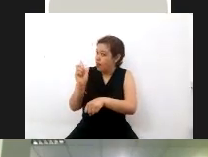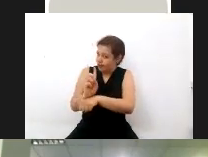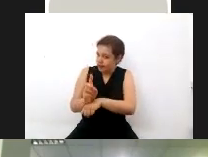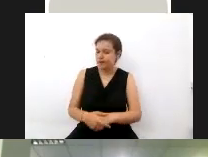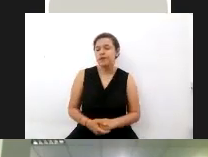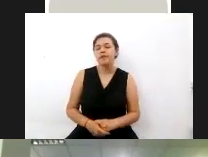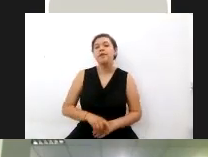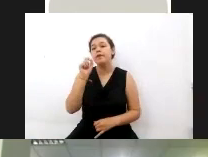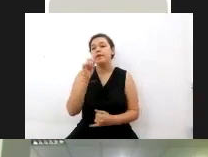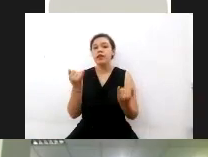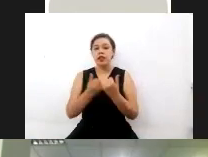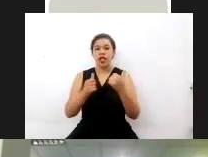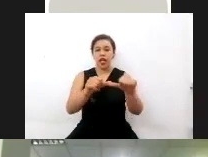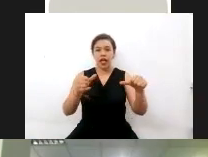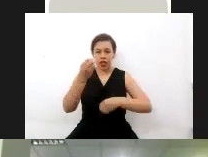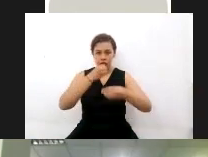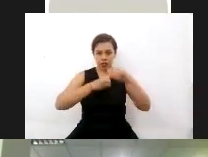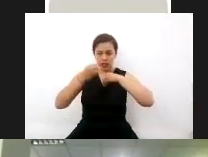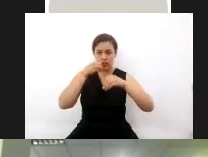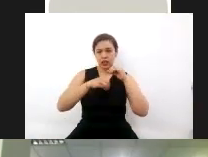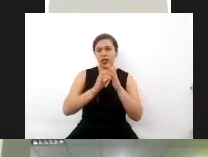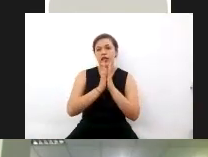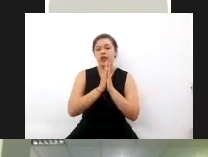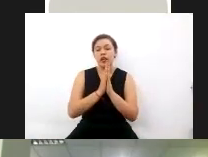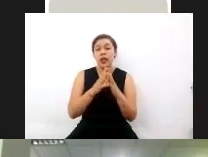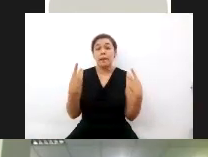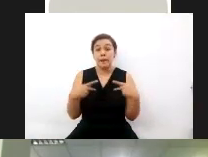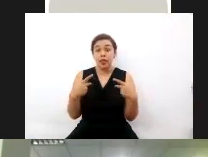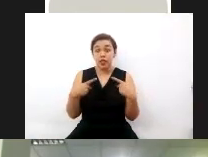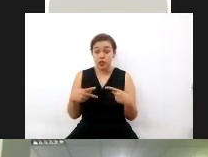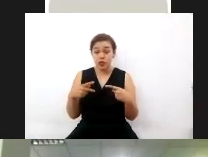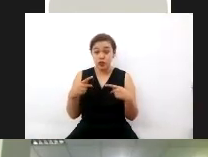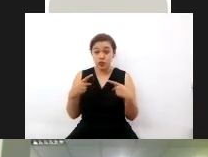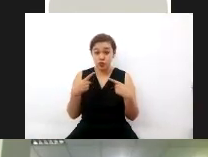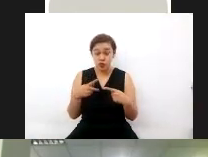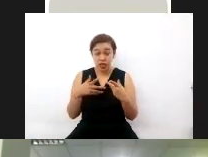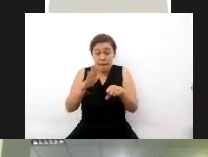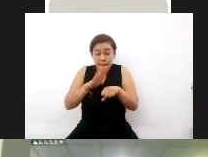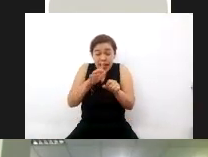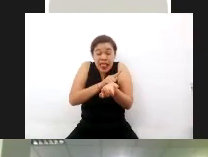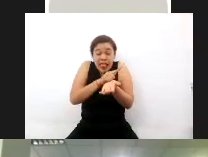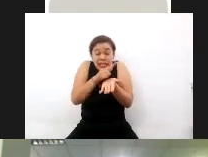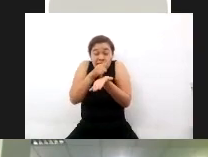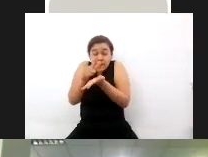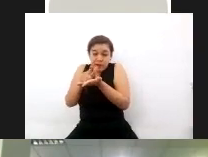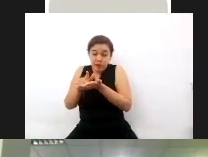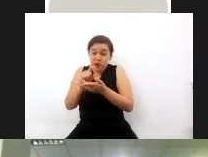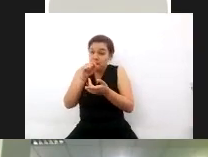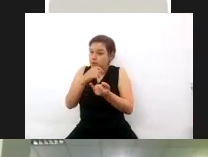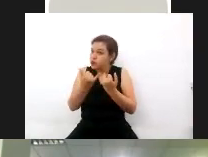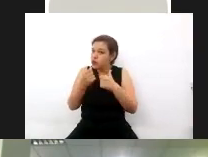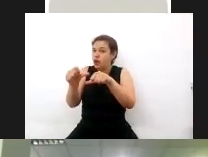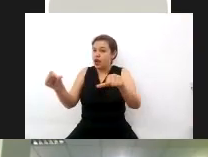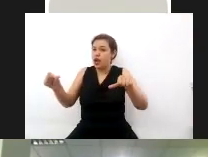Así como en el área de alimentos pedimos que el personal sea lo más limpio posible, en esta área también, y más si